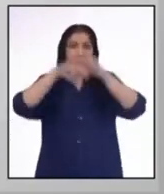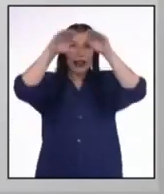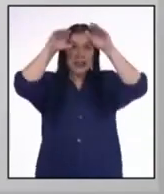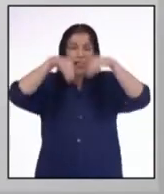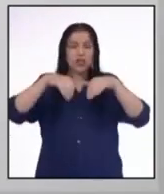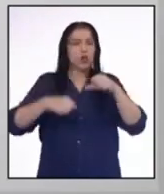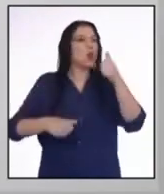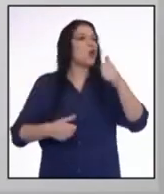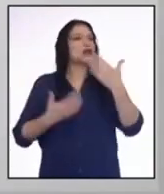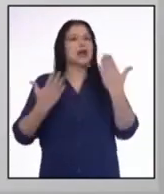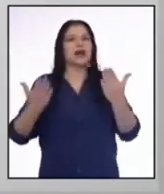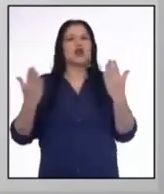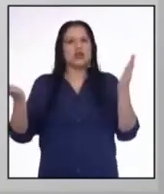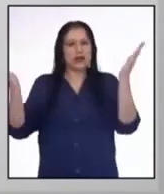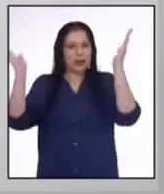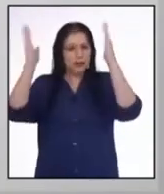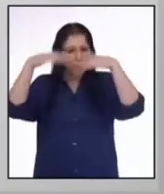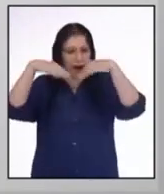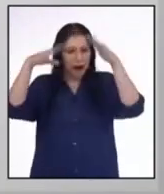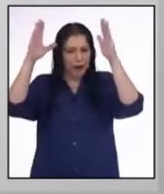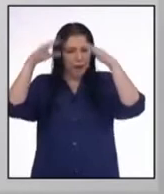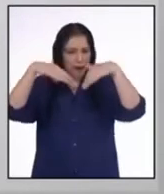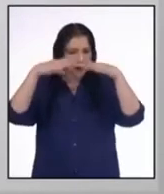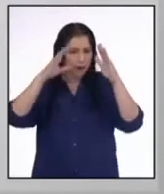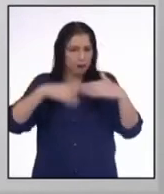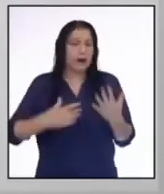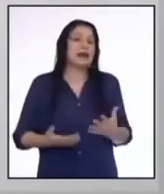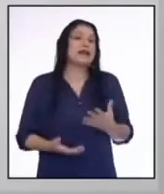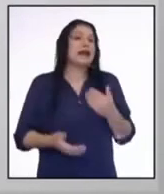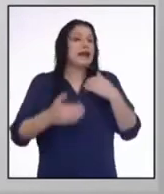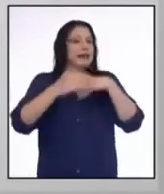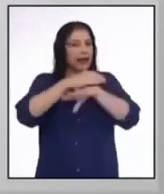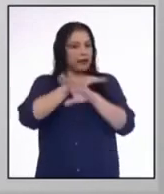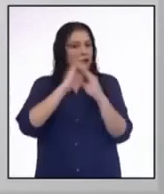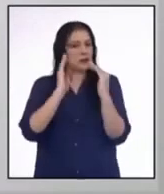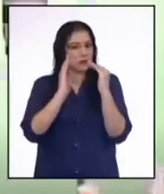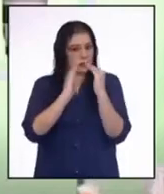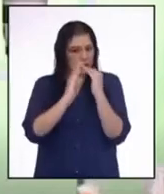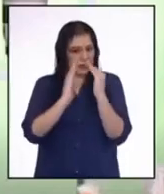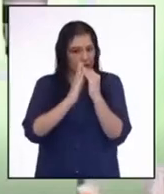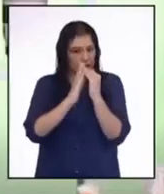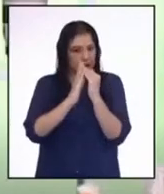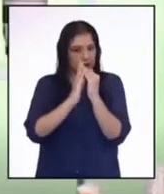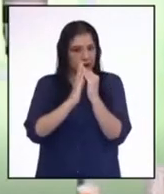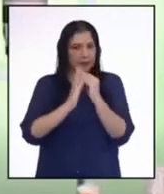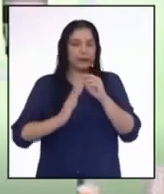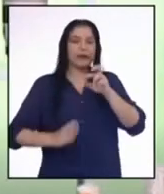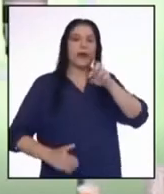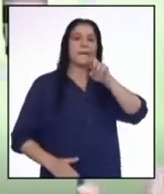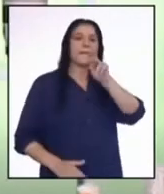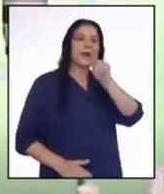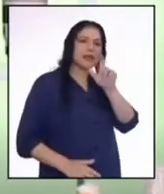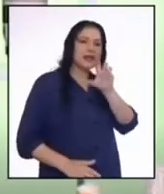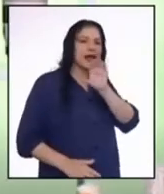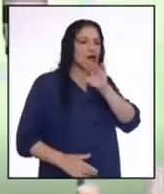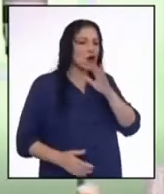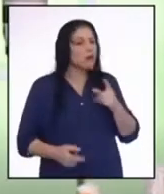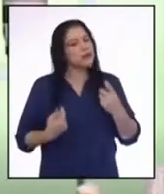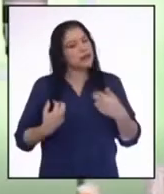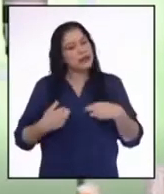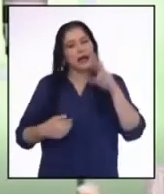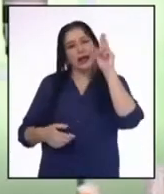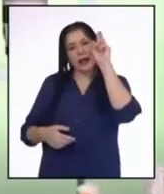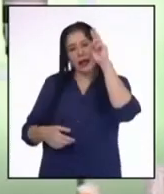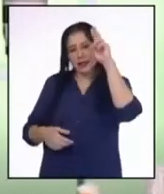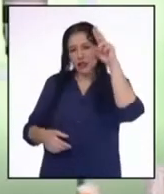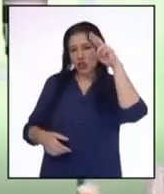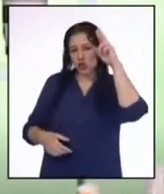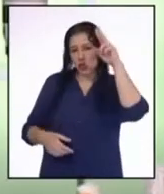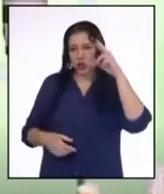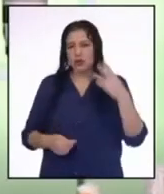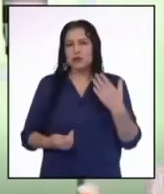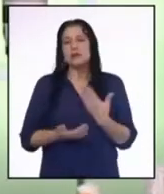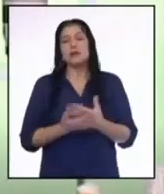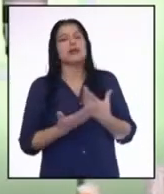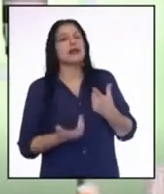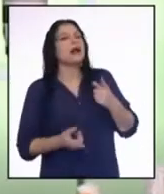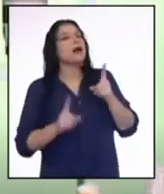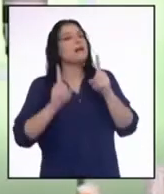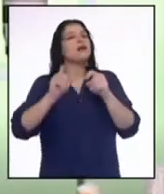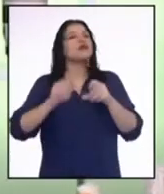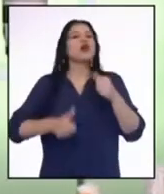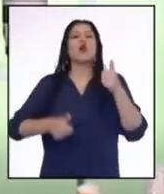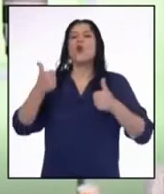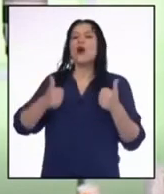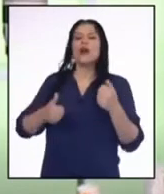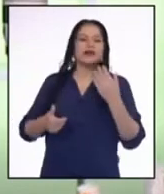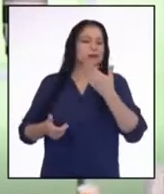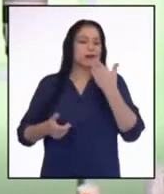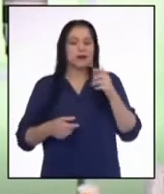otro objeto que se derrumbe en el interior de la casa. Petal y COP tienen razones sólidas, pero la pregunta sigue ahí. ¿Cuál